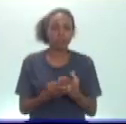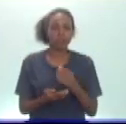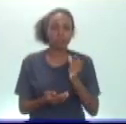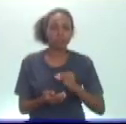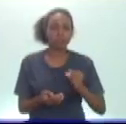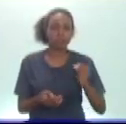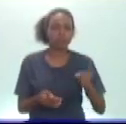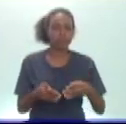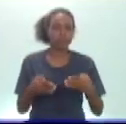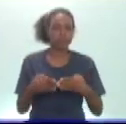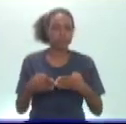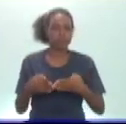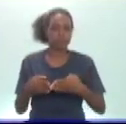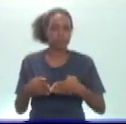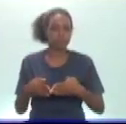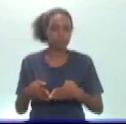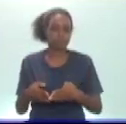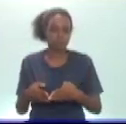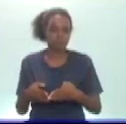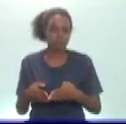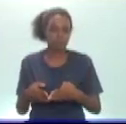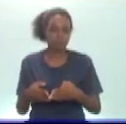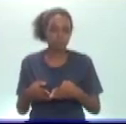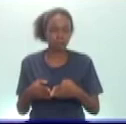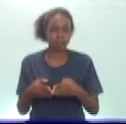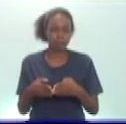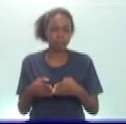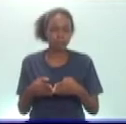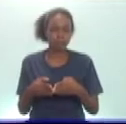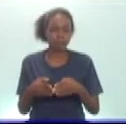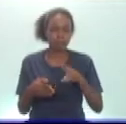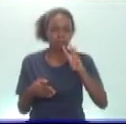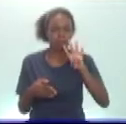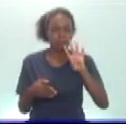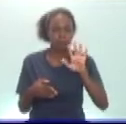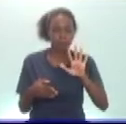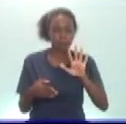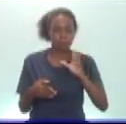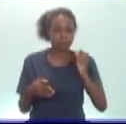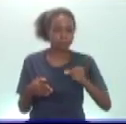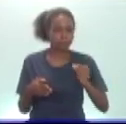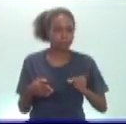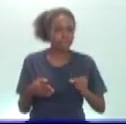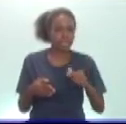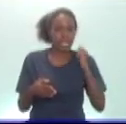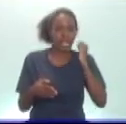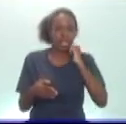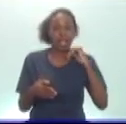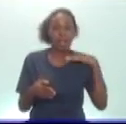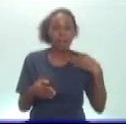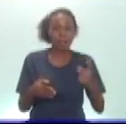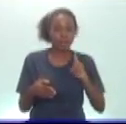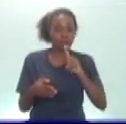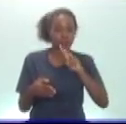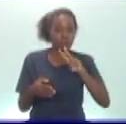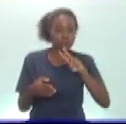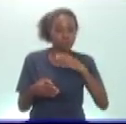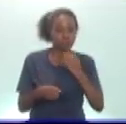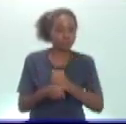transportado. Habla de 345 turistas, pero también habla de 12